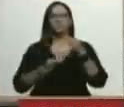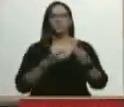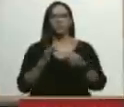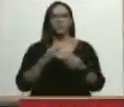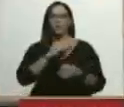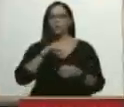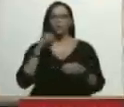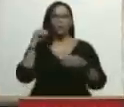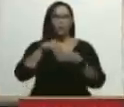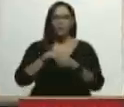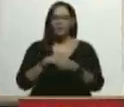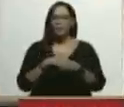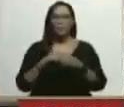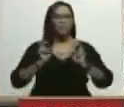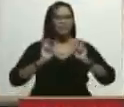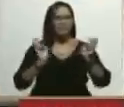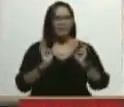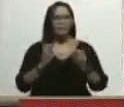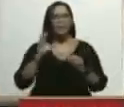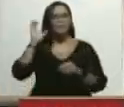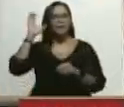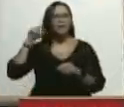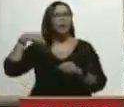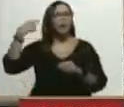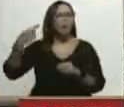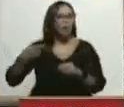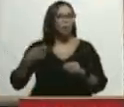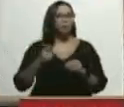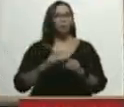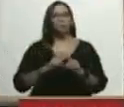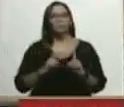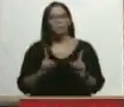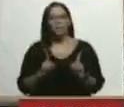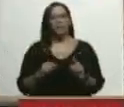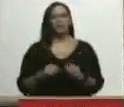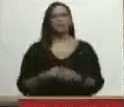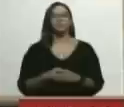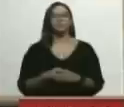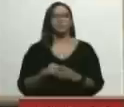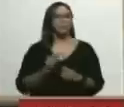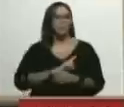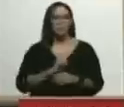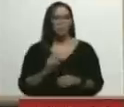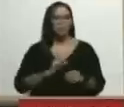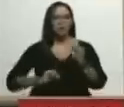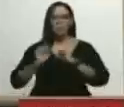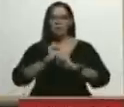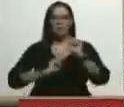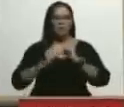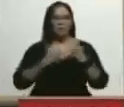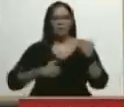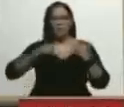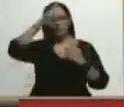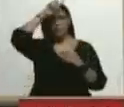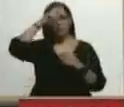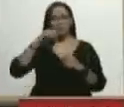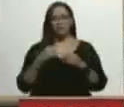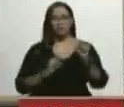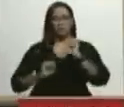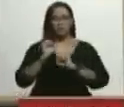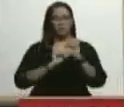asuntos internos en ningún país ni vamos a salir a defender a Pedro Castillo Pedro Castillo que se defienda